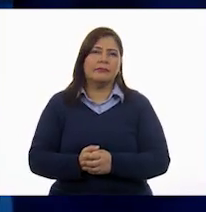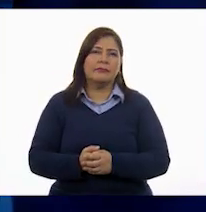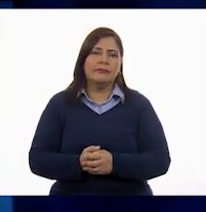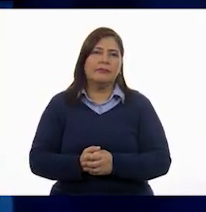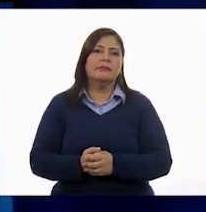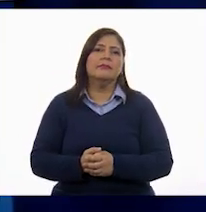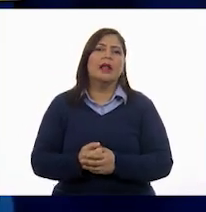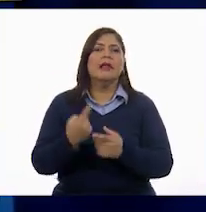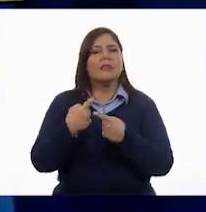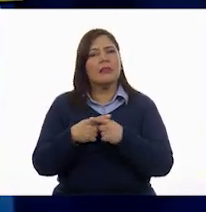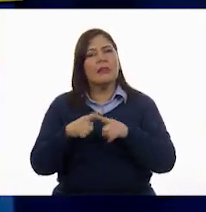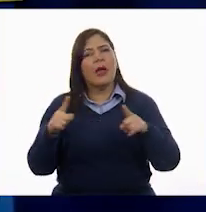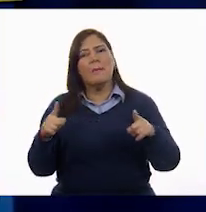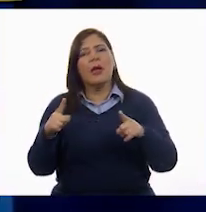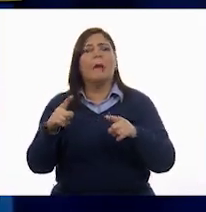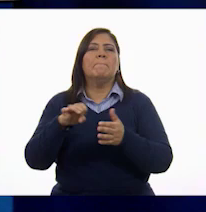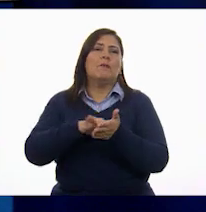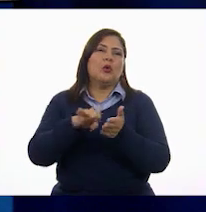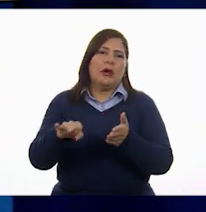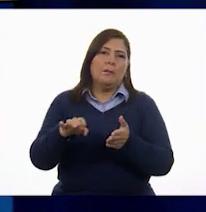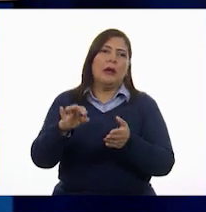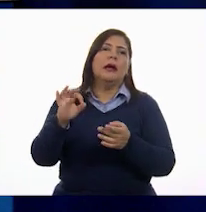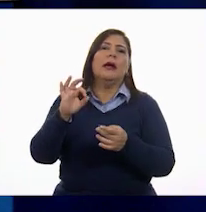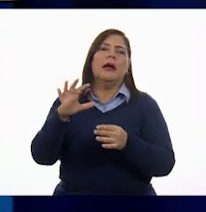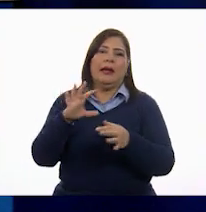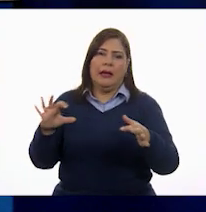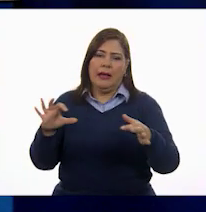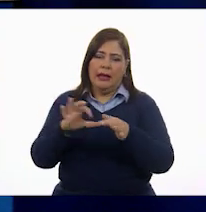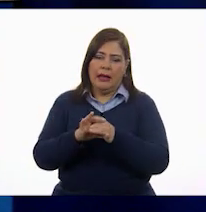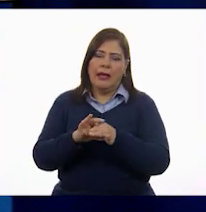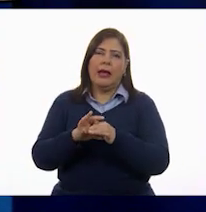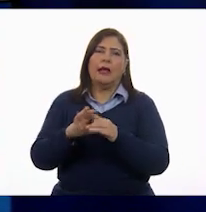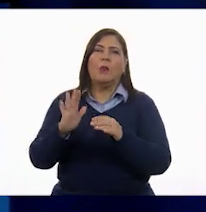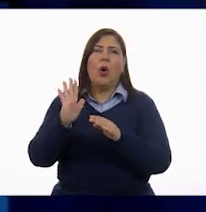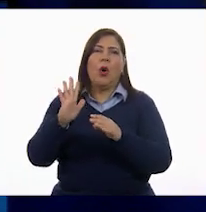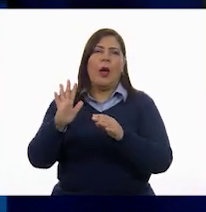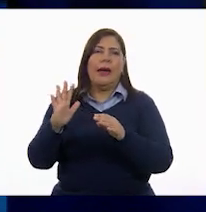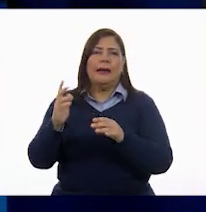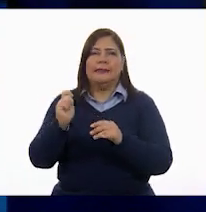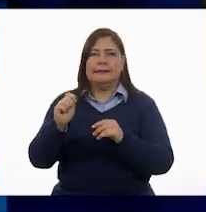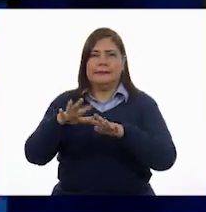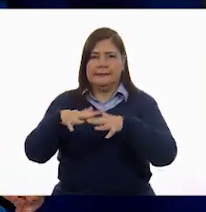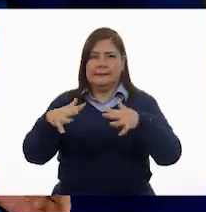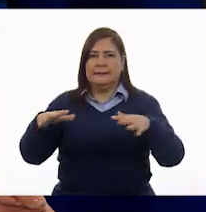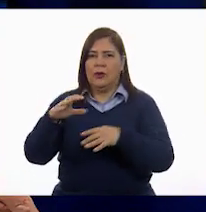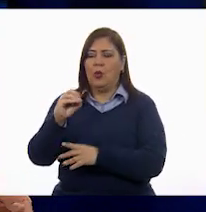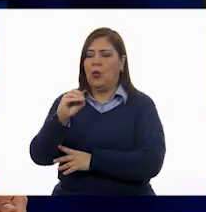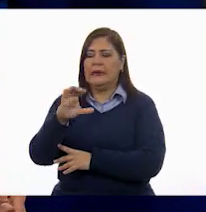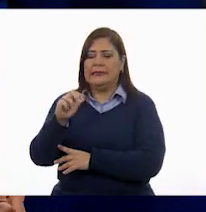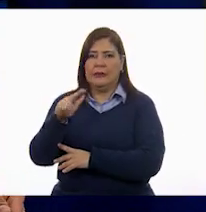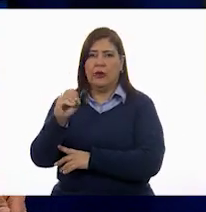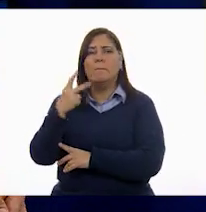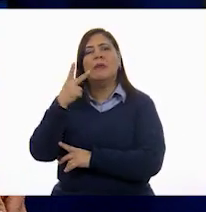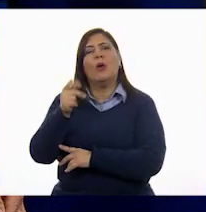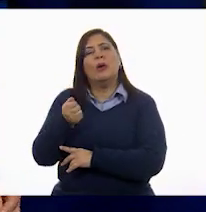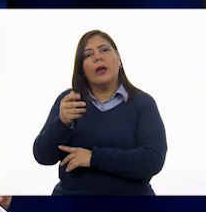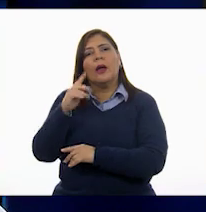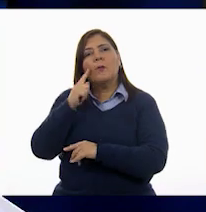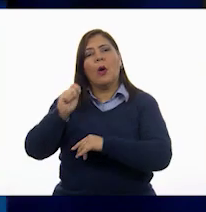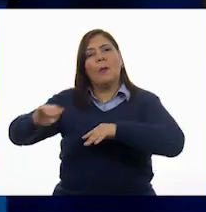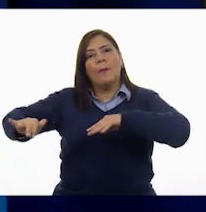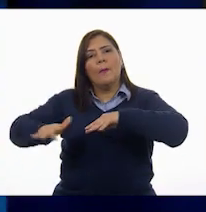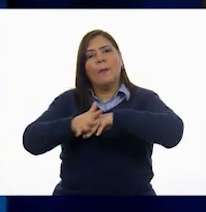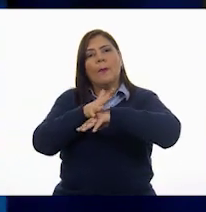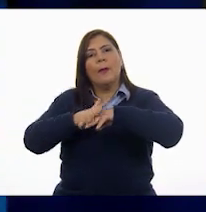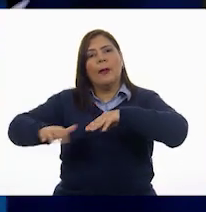del otro cuerpo de agua que se encuentra como parte del océano, pero que lo conocemos como mares. ¿De acuerdo?